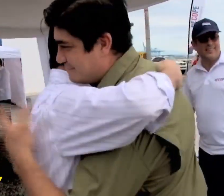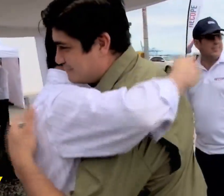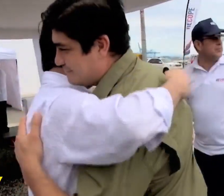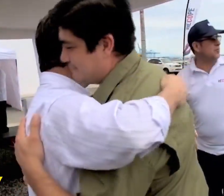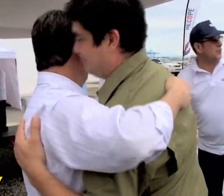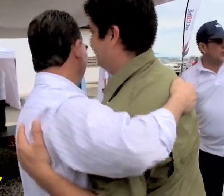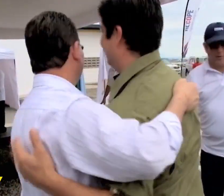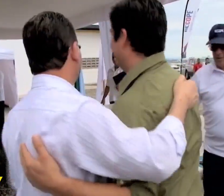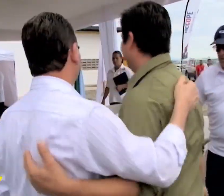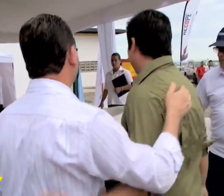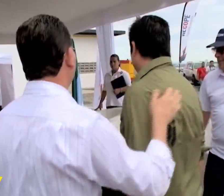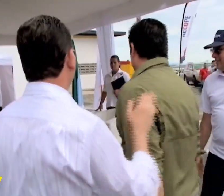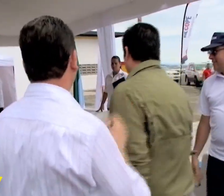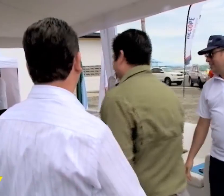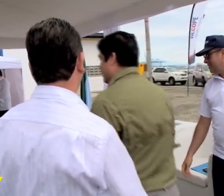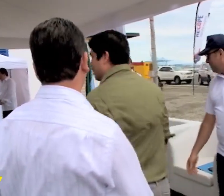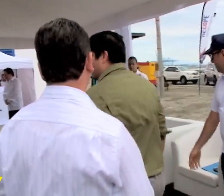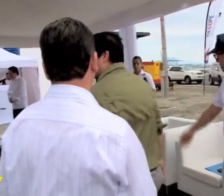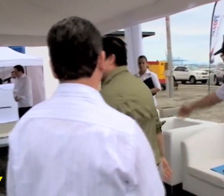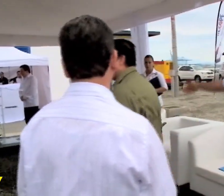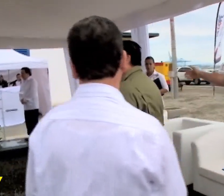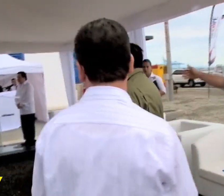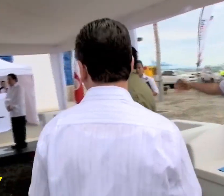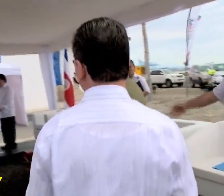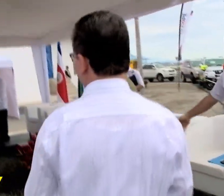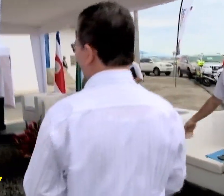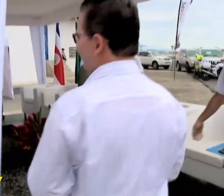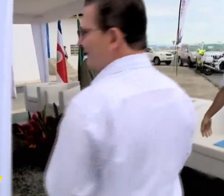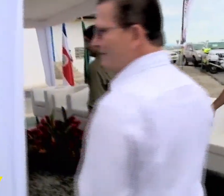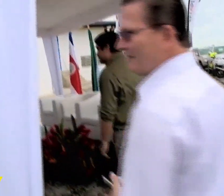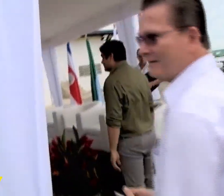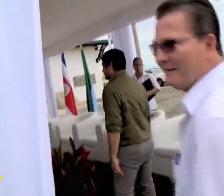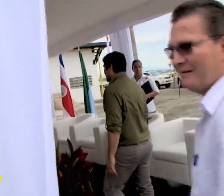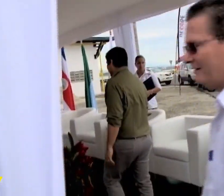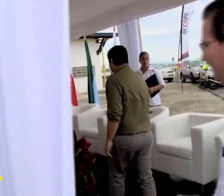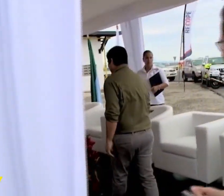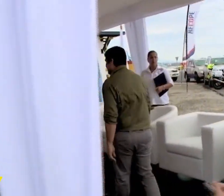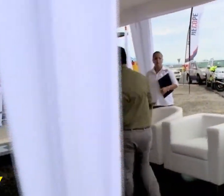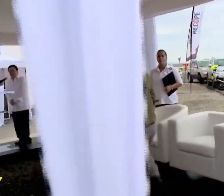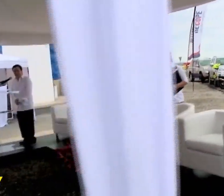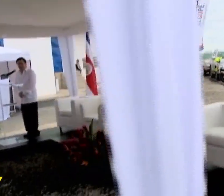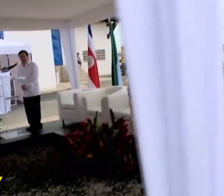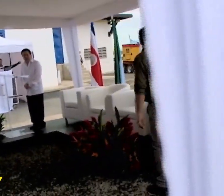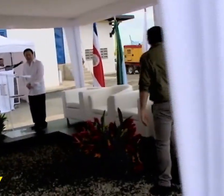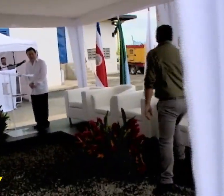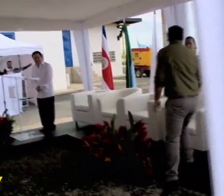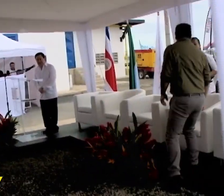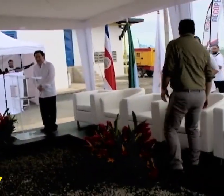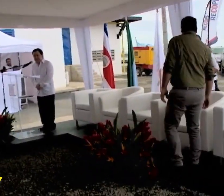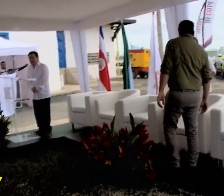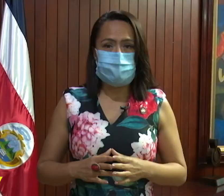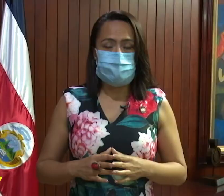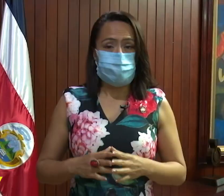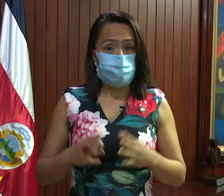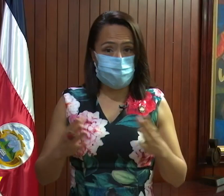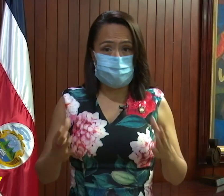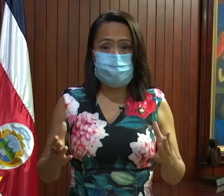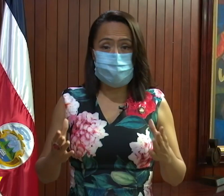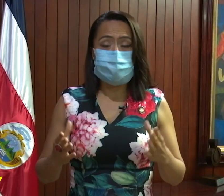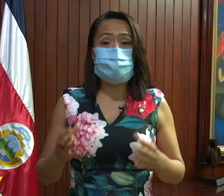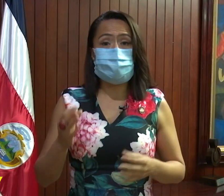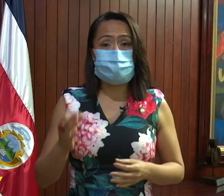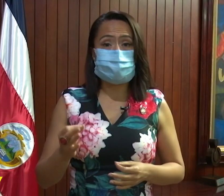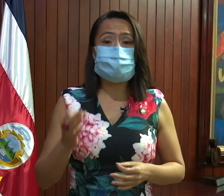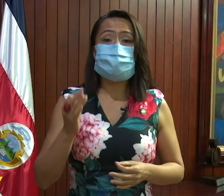de la Presidencia como el ministro de Comunicación manifestaron que esta comparecencia podría tener consecuencias legales. Por